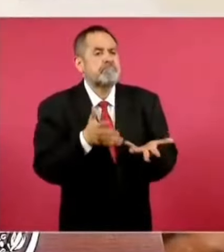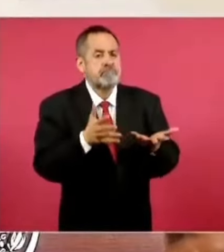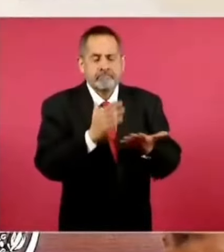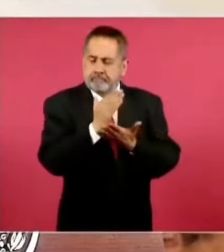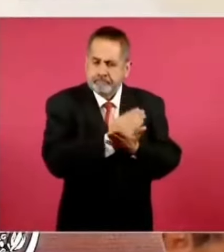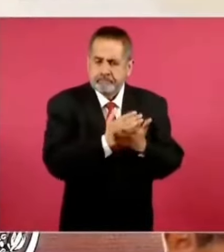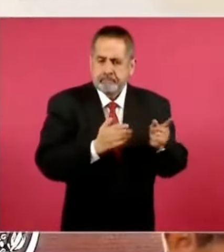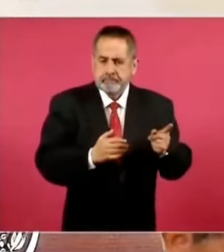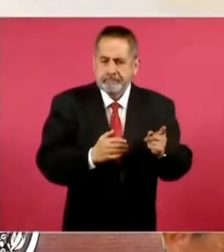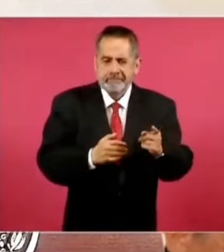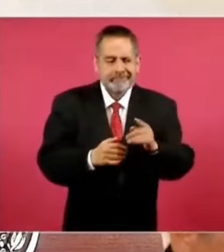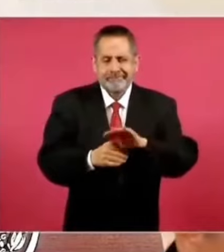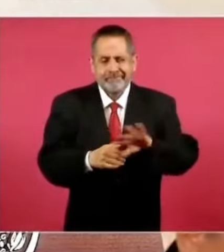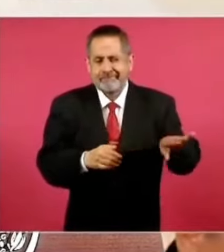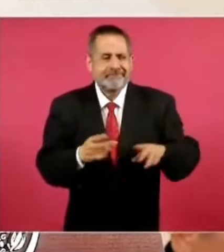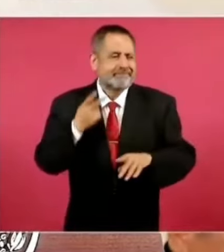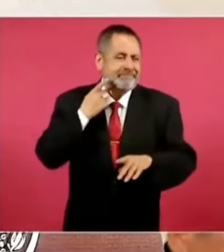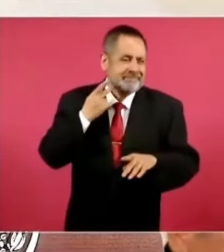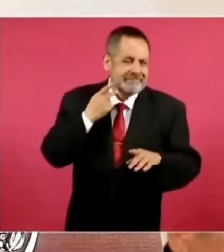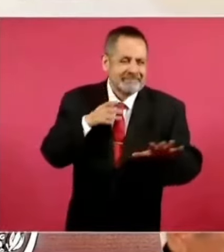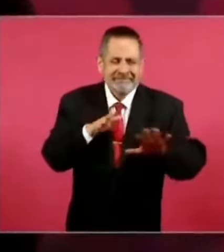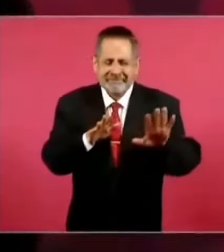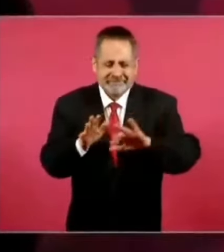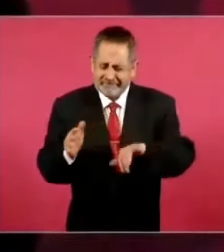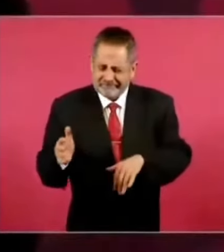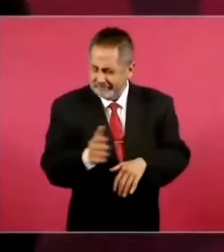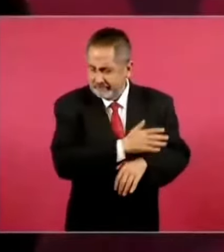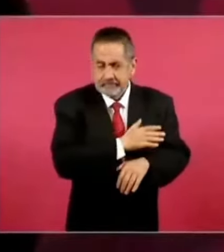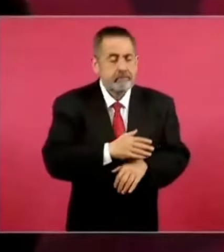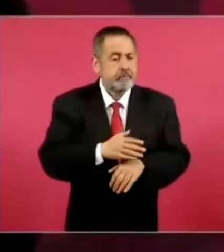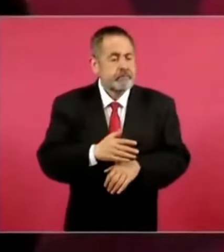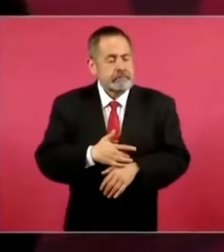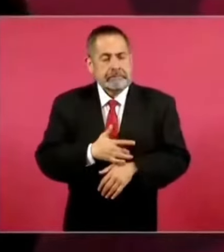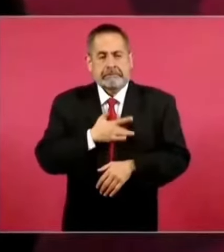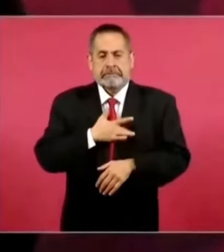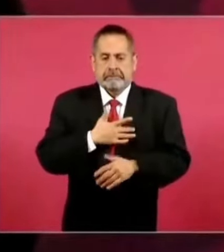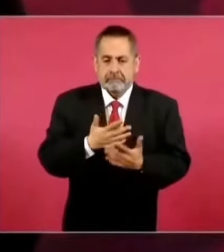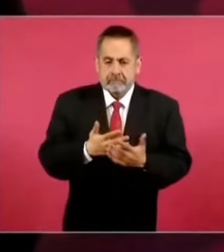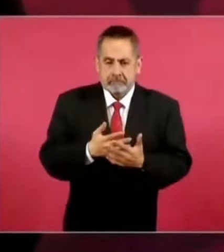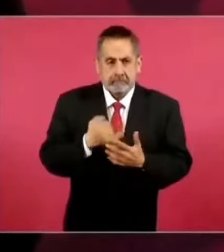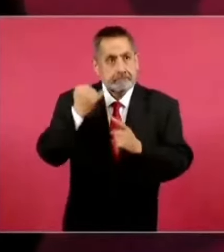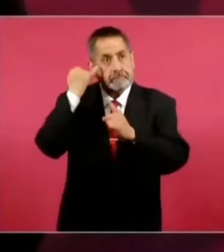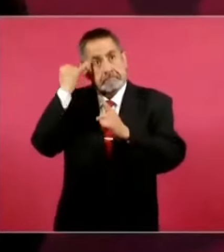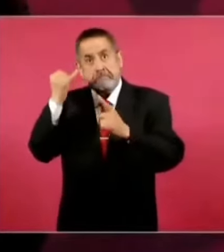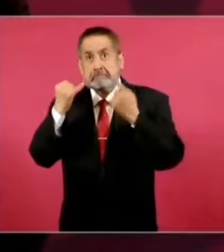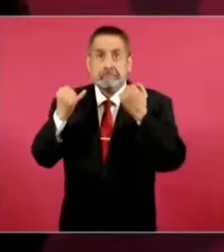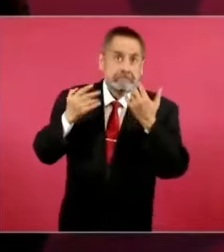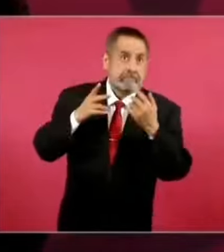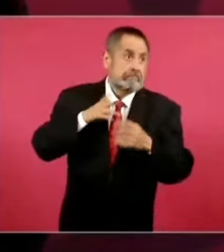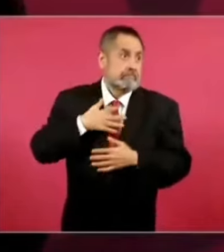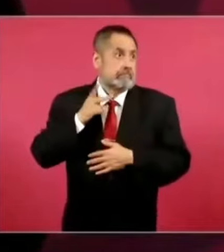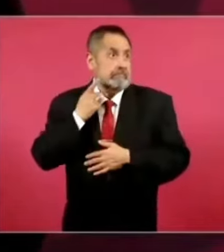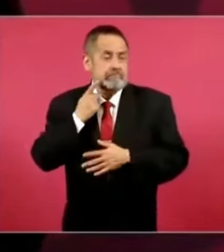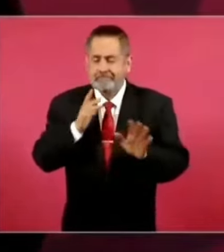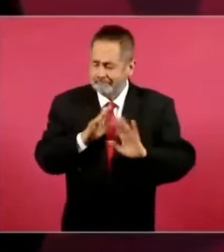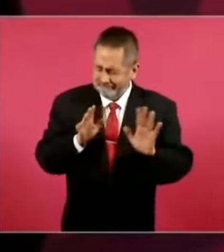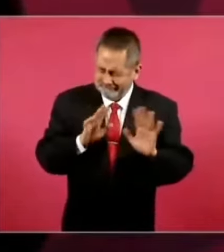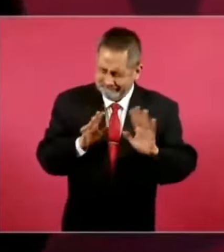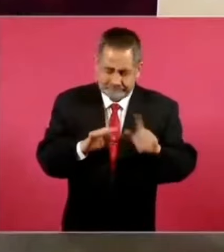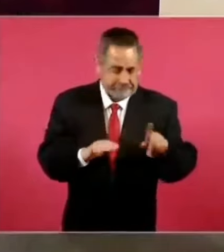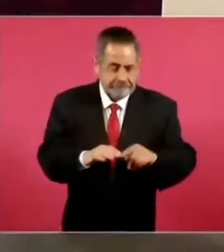No tiene que ver nada con la cuestión política, ideológica, no. Es muy